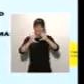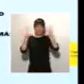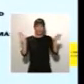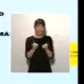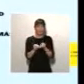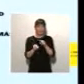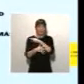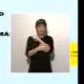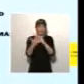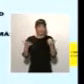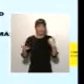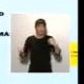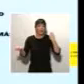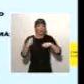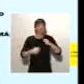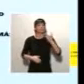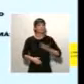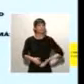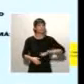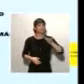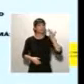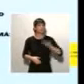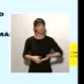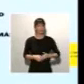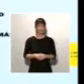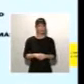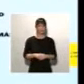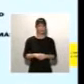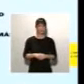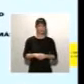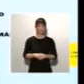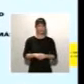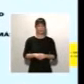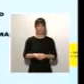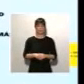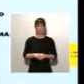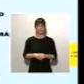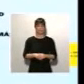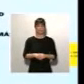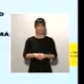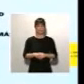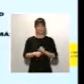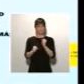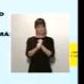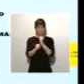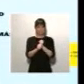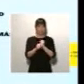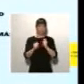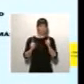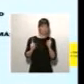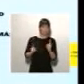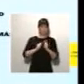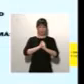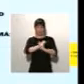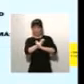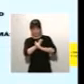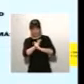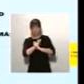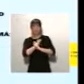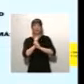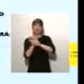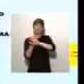Además, dentro de esta previsión y de este trabajo y de esta estrategia, se ha diseñado un plan para